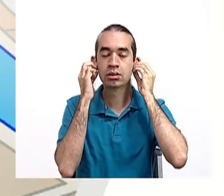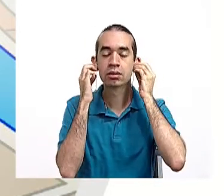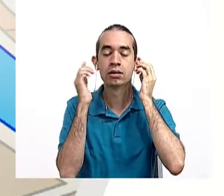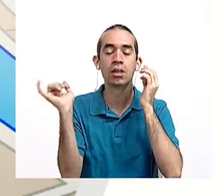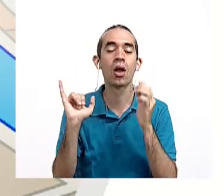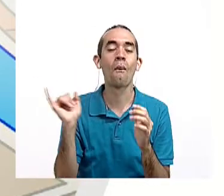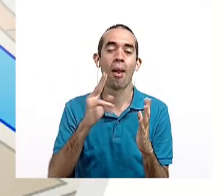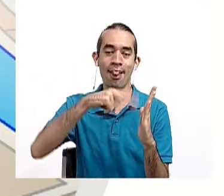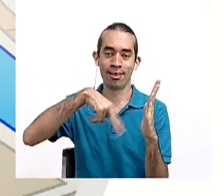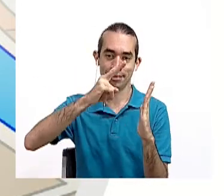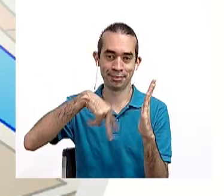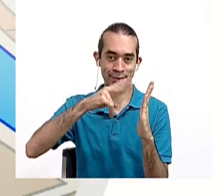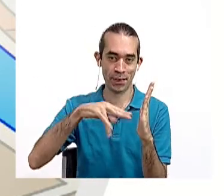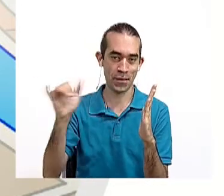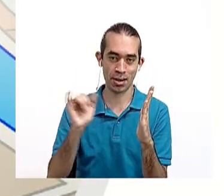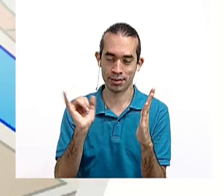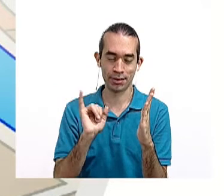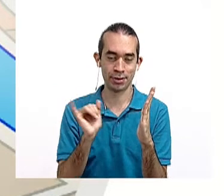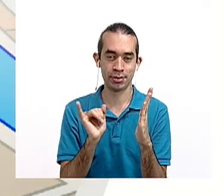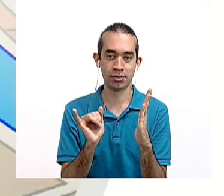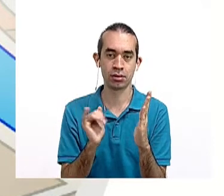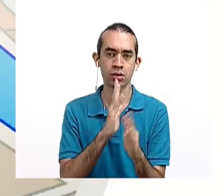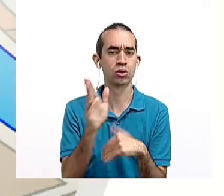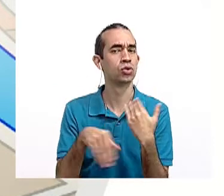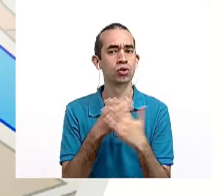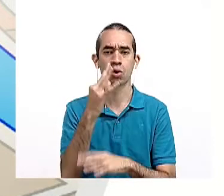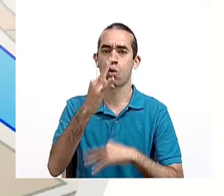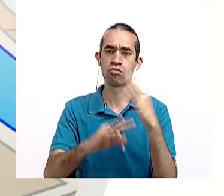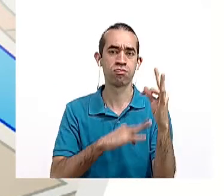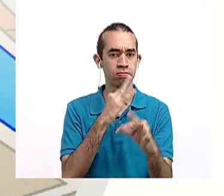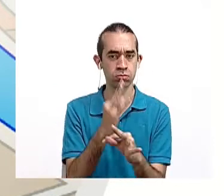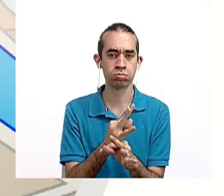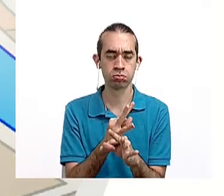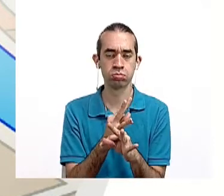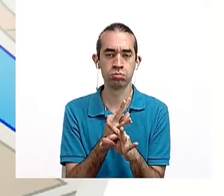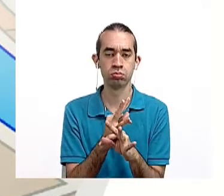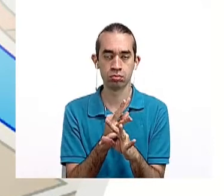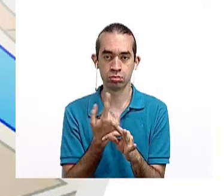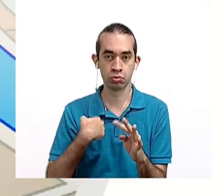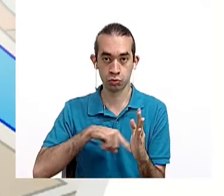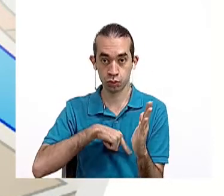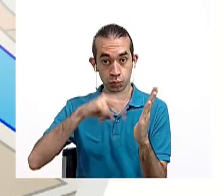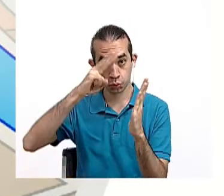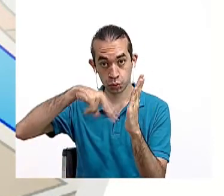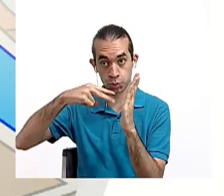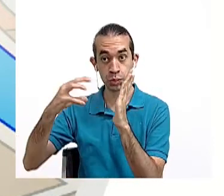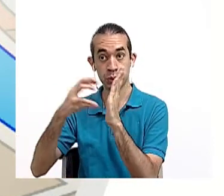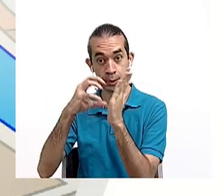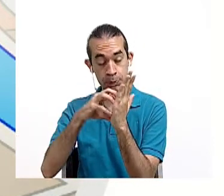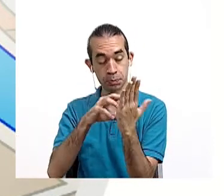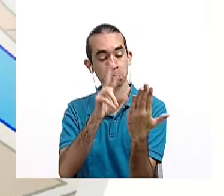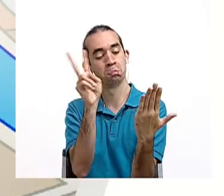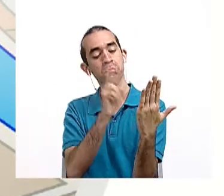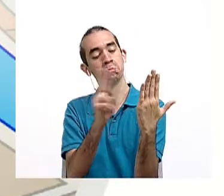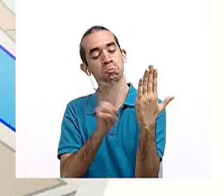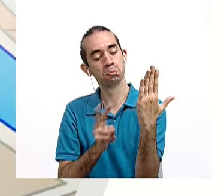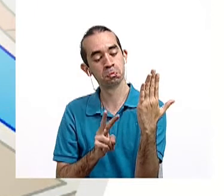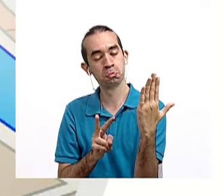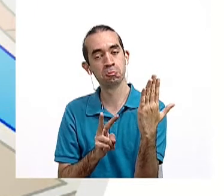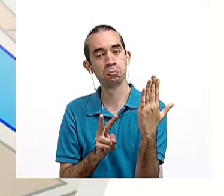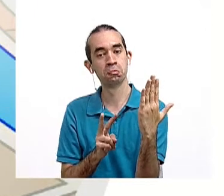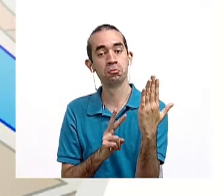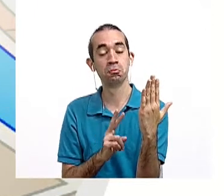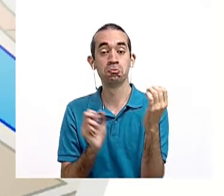con la literatura, en todos sus géneros. Cuando leemos un texto, podremos